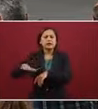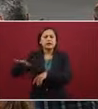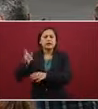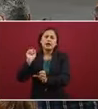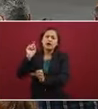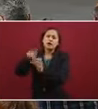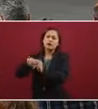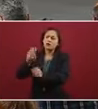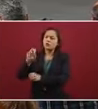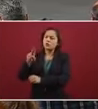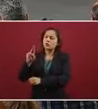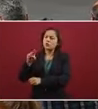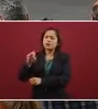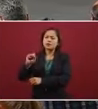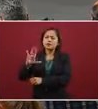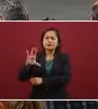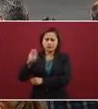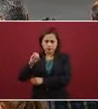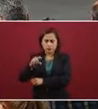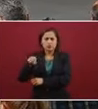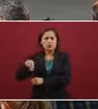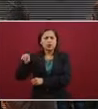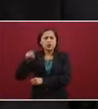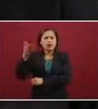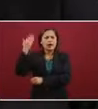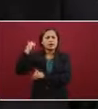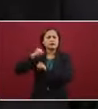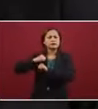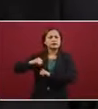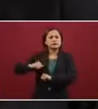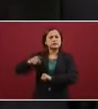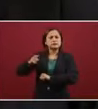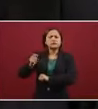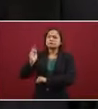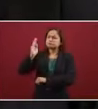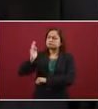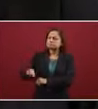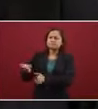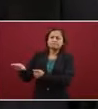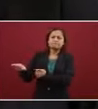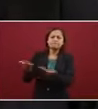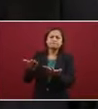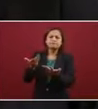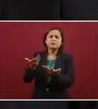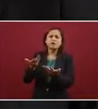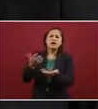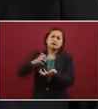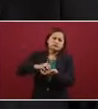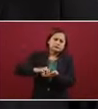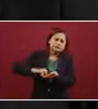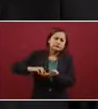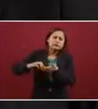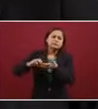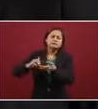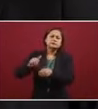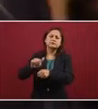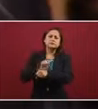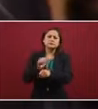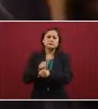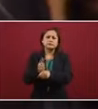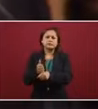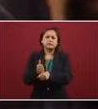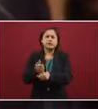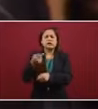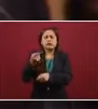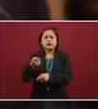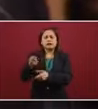del estado de Veracruz autorizó la entrada de maquinaria pesada en terrenos aledaños que generó daños